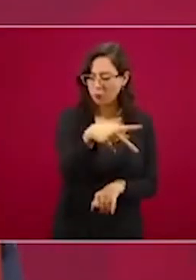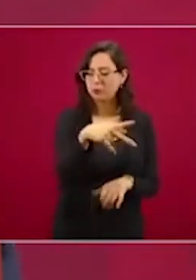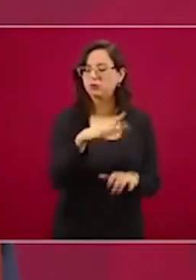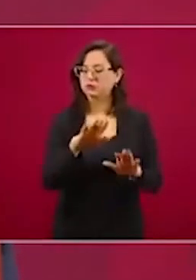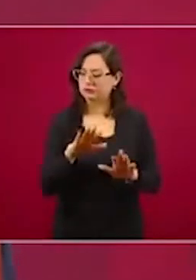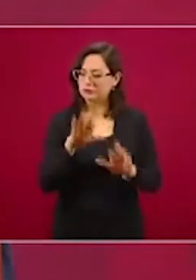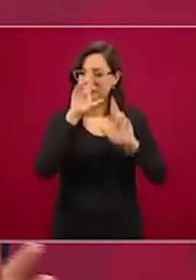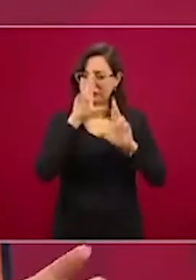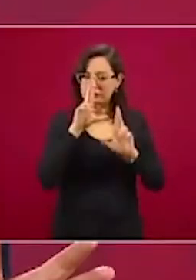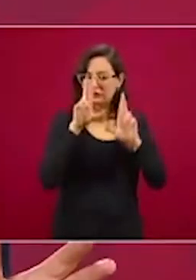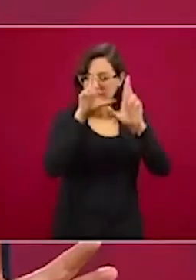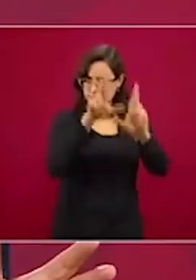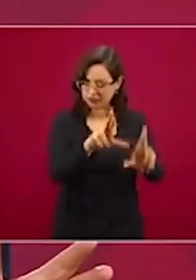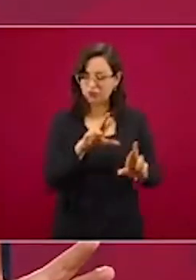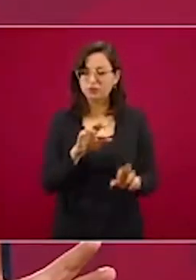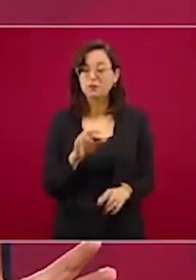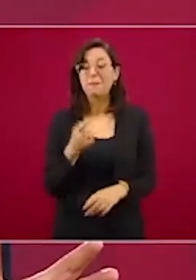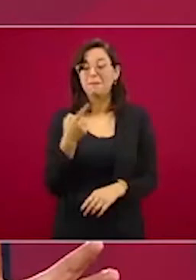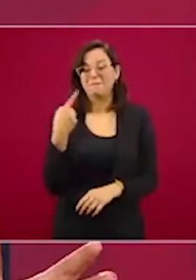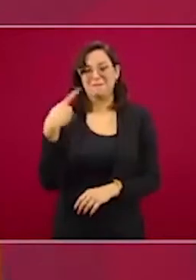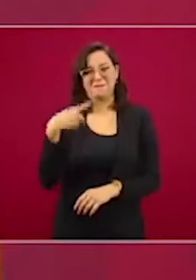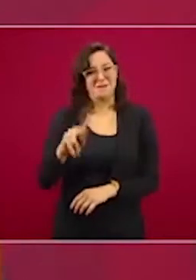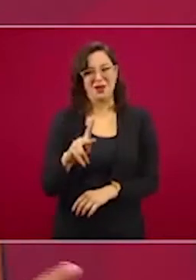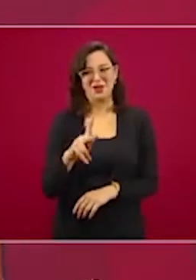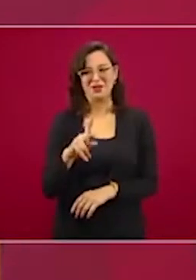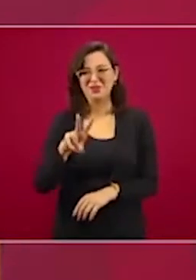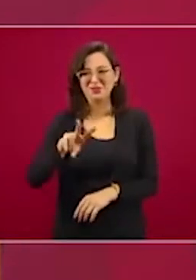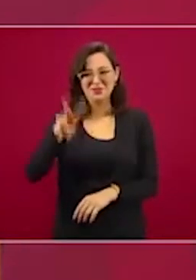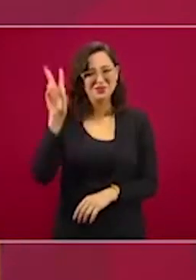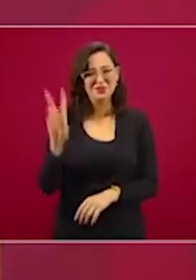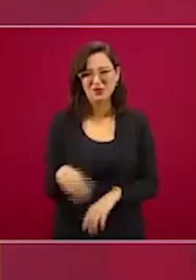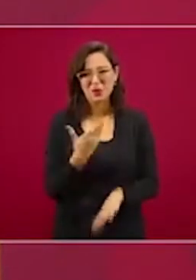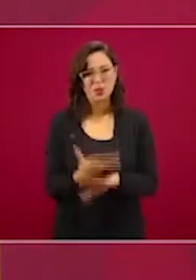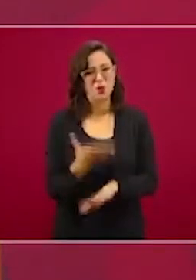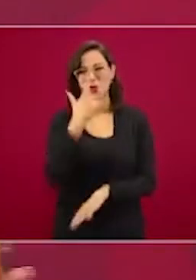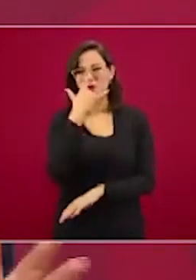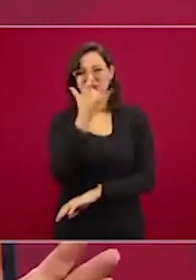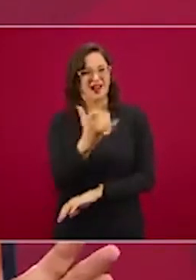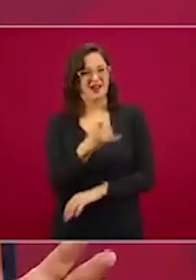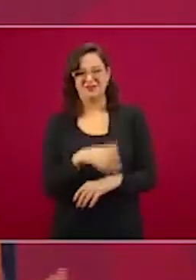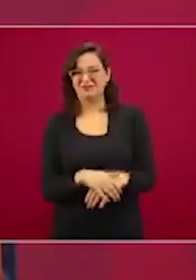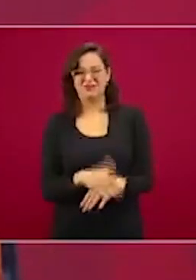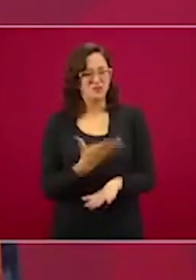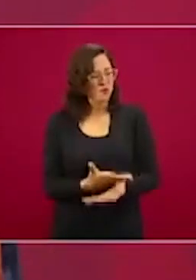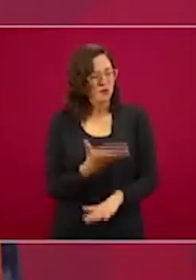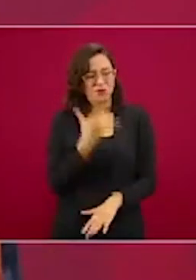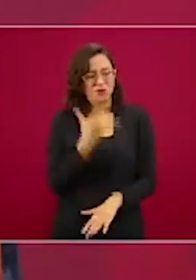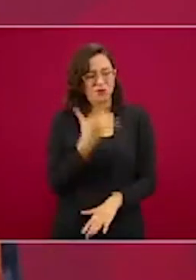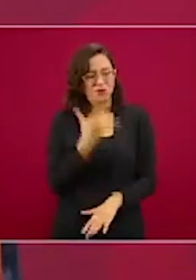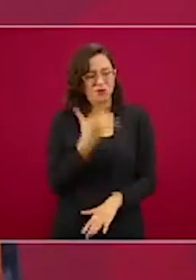es atípico lo que está sucediendo, completamente atípico.